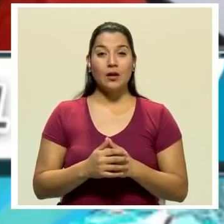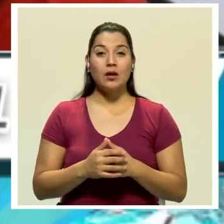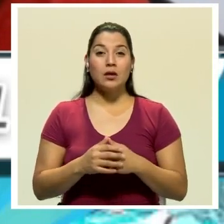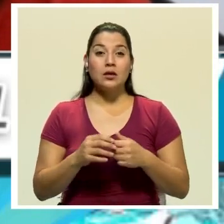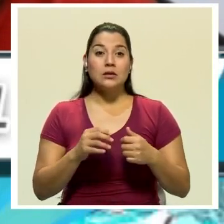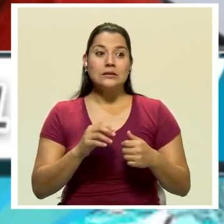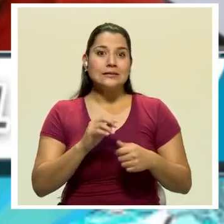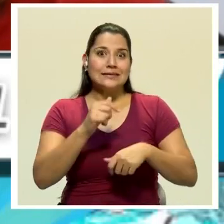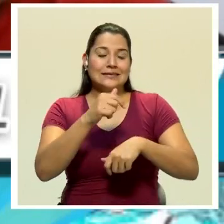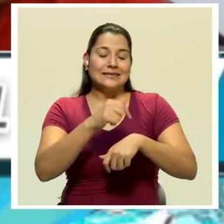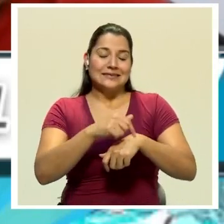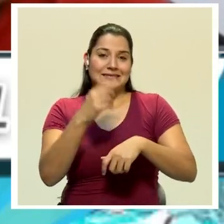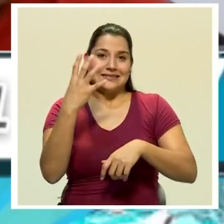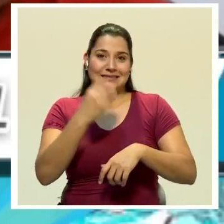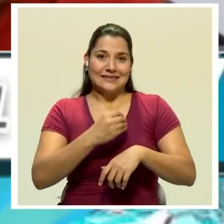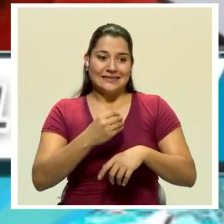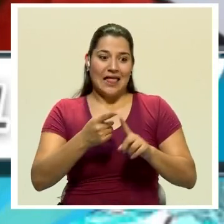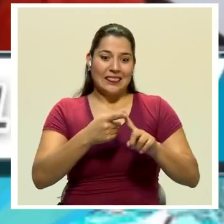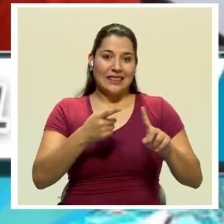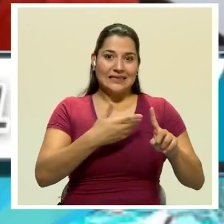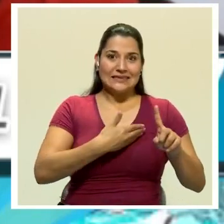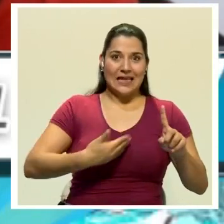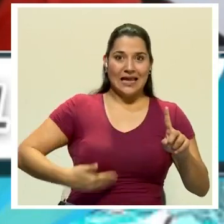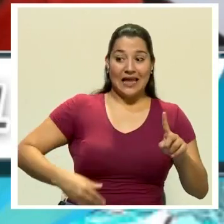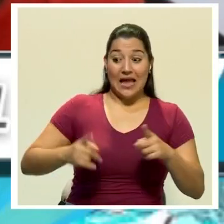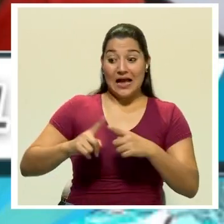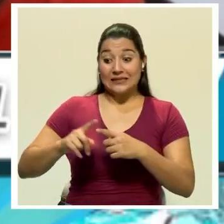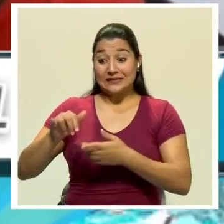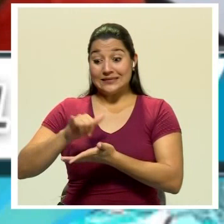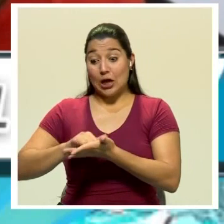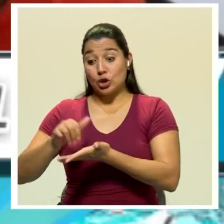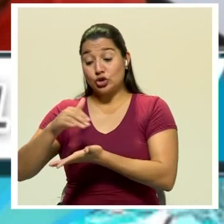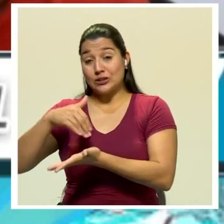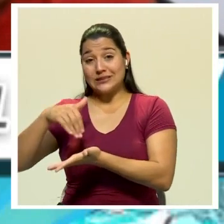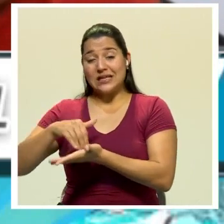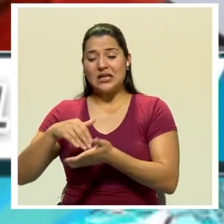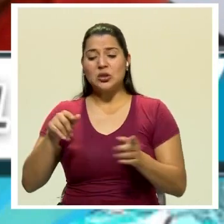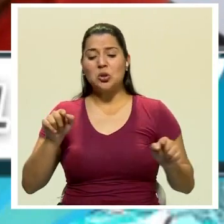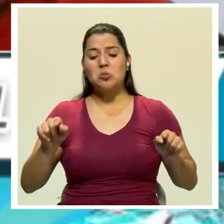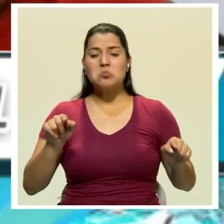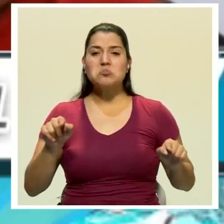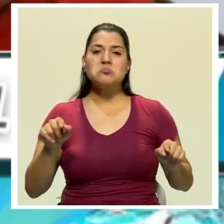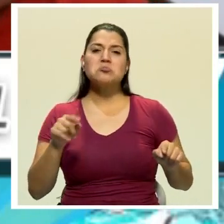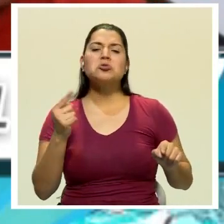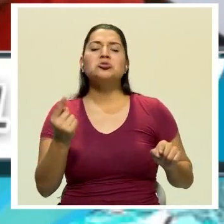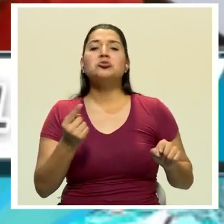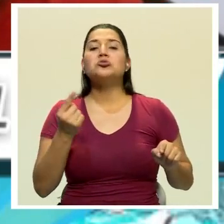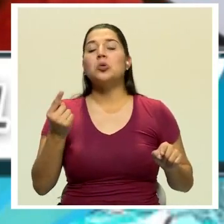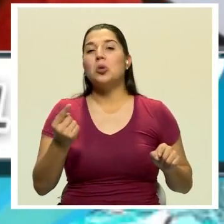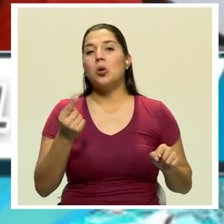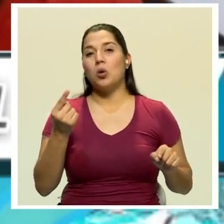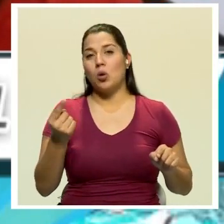Cosas maravillosas como poder desde Heredia hasta San José Centro durar única y exclusivamente